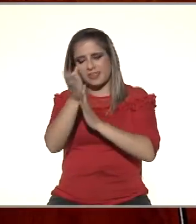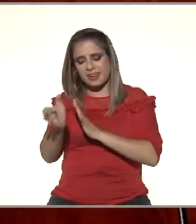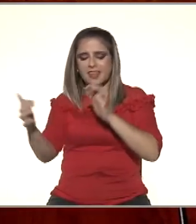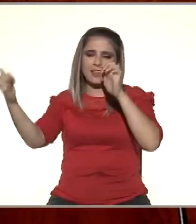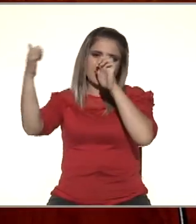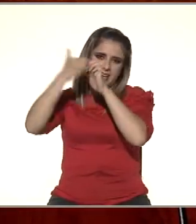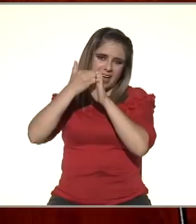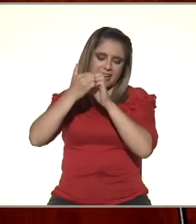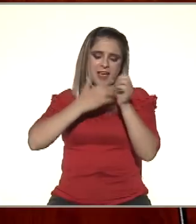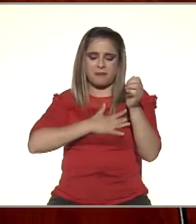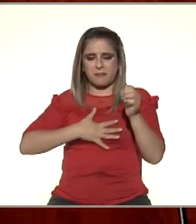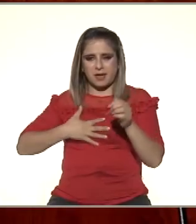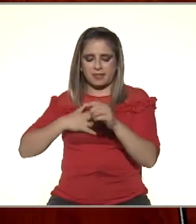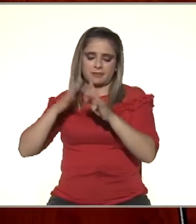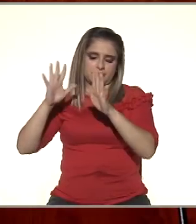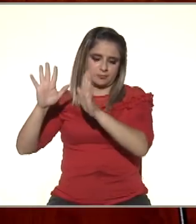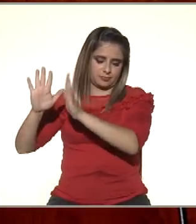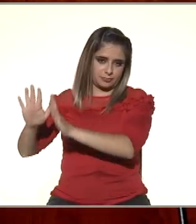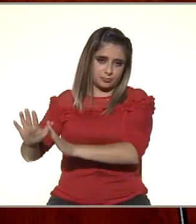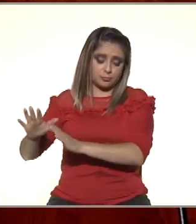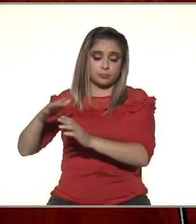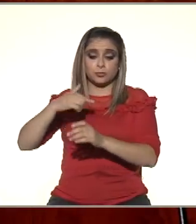su historia. Yo les diría,